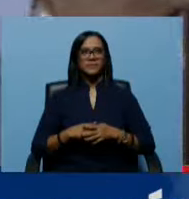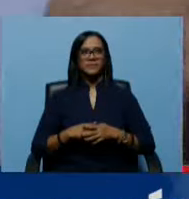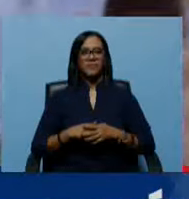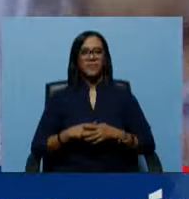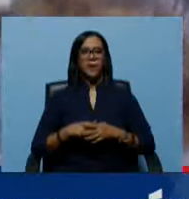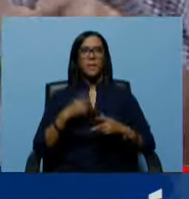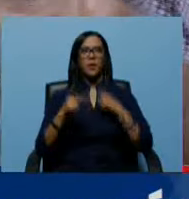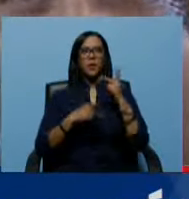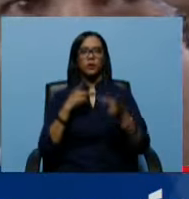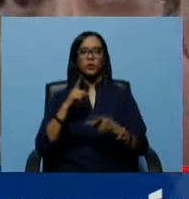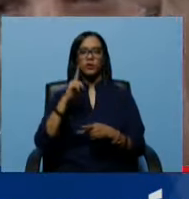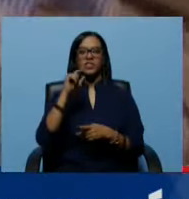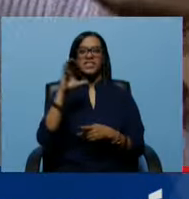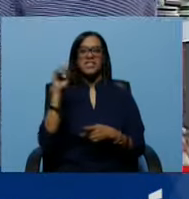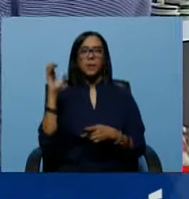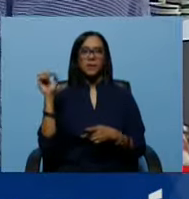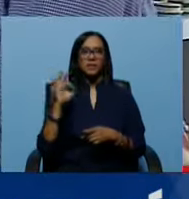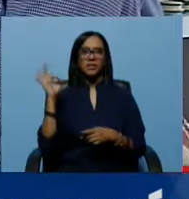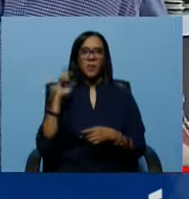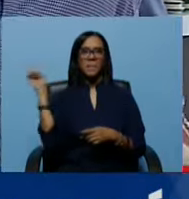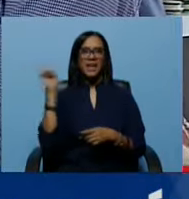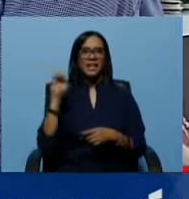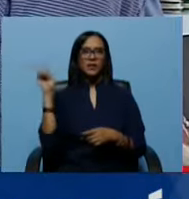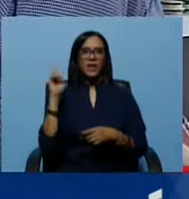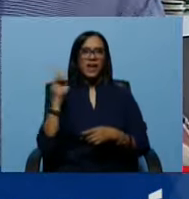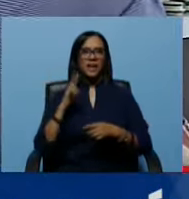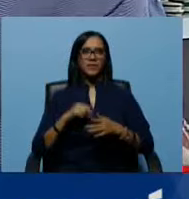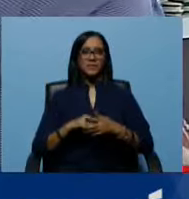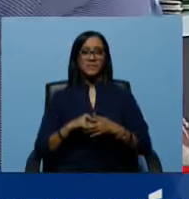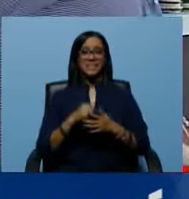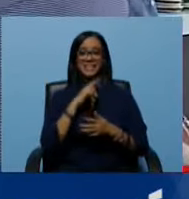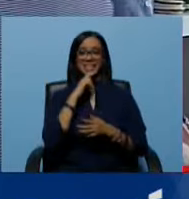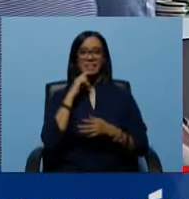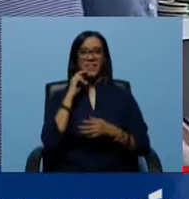Producto 100% venezolano. Sabroso.